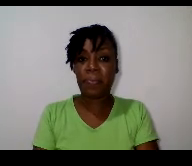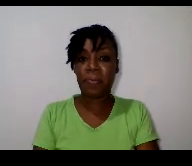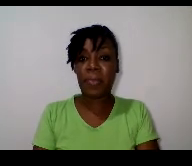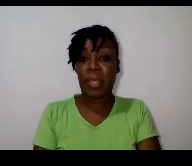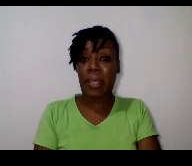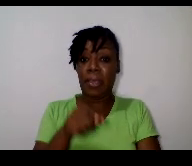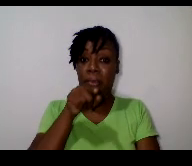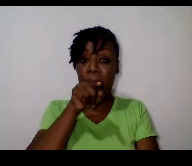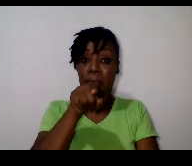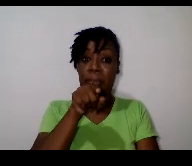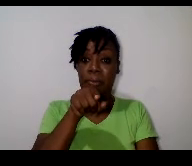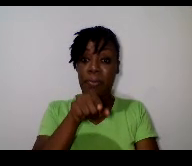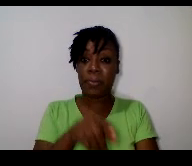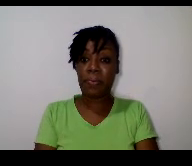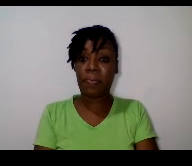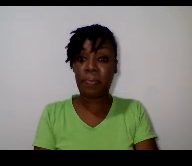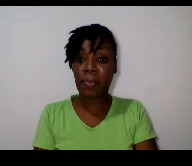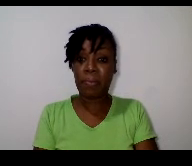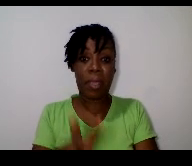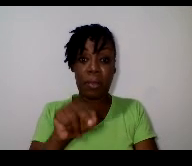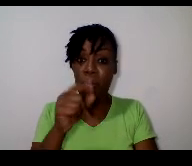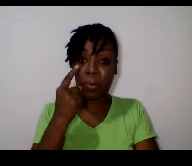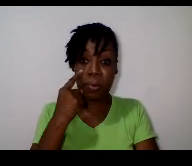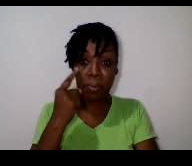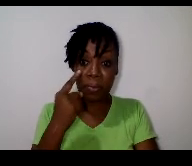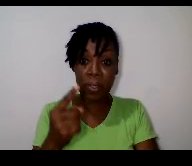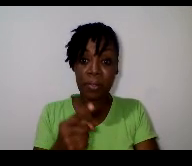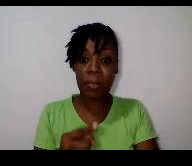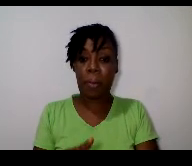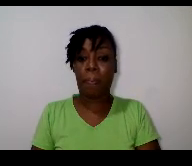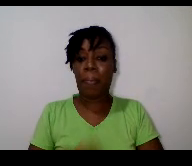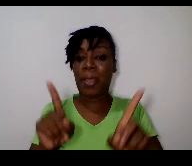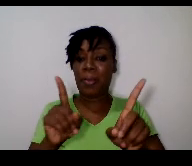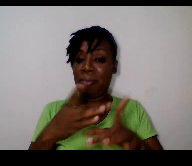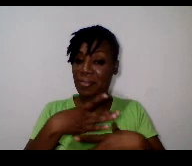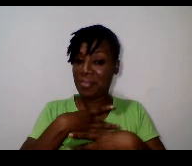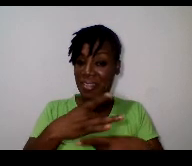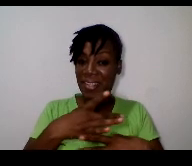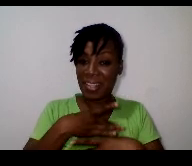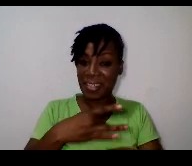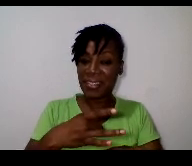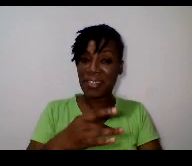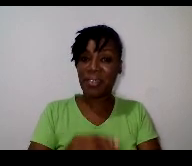esto, para los que no lo han visto, pero para los que están interesados,